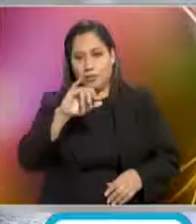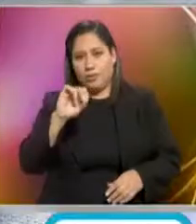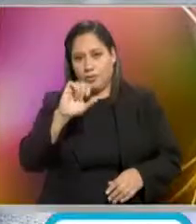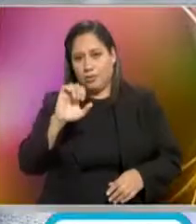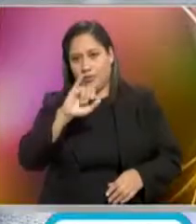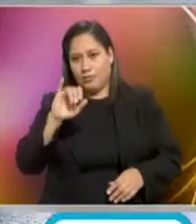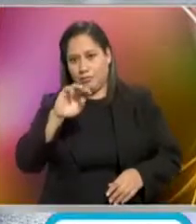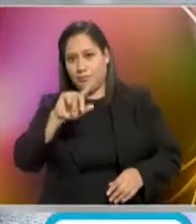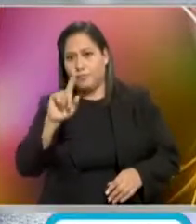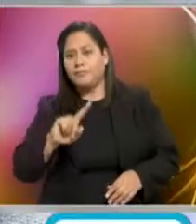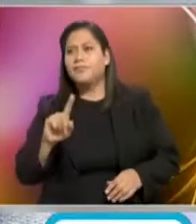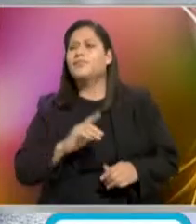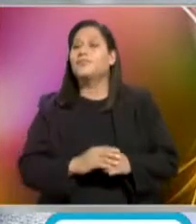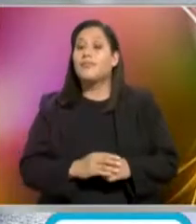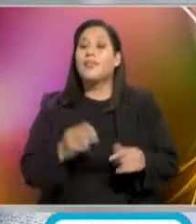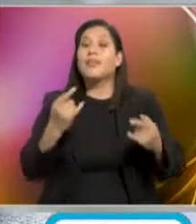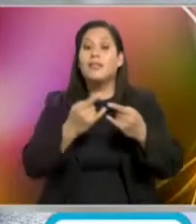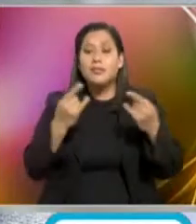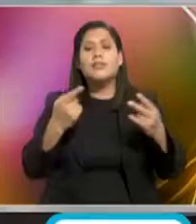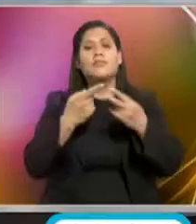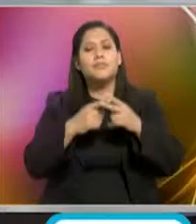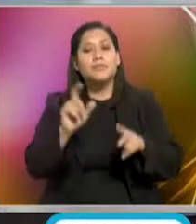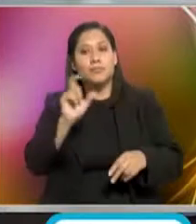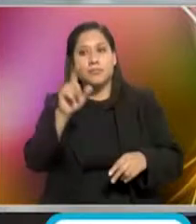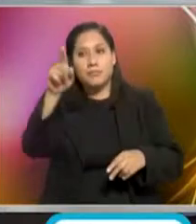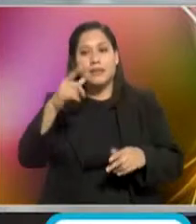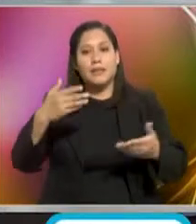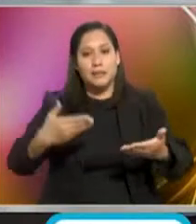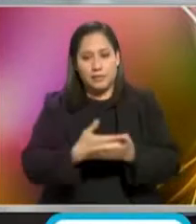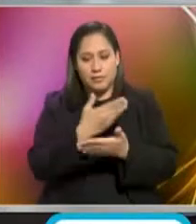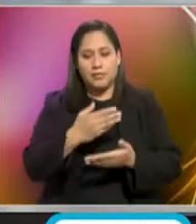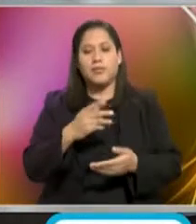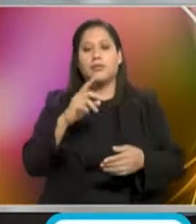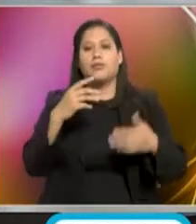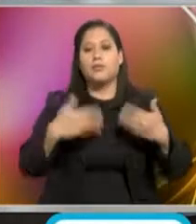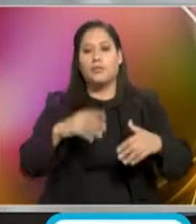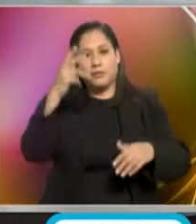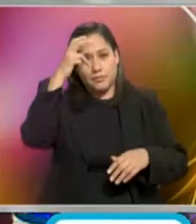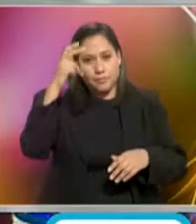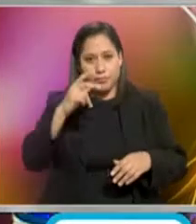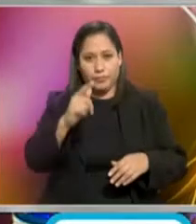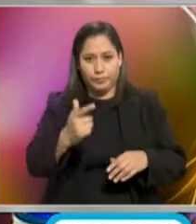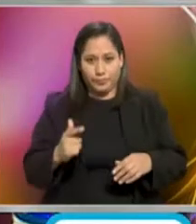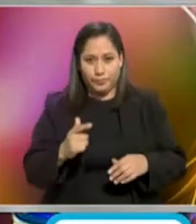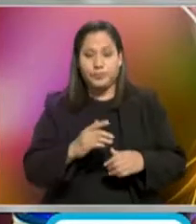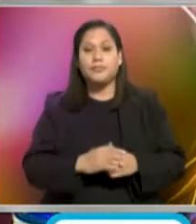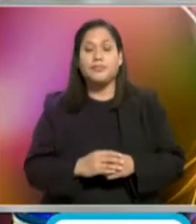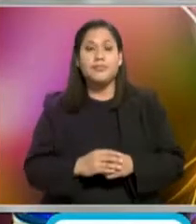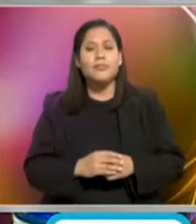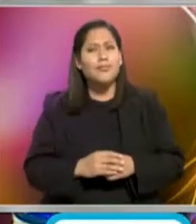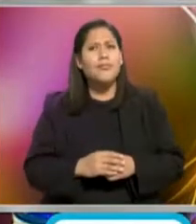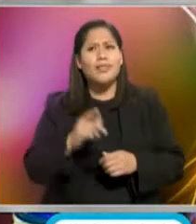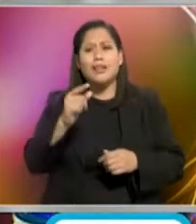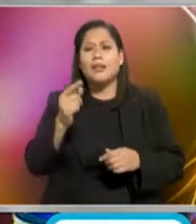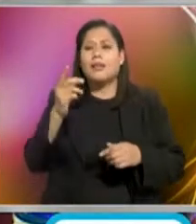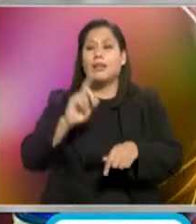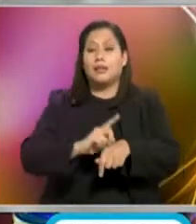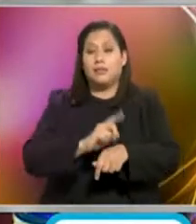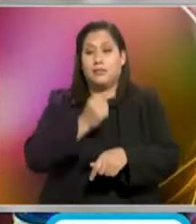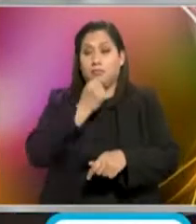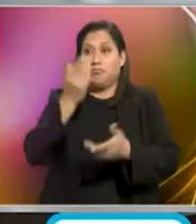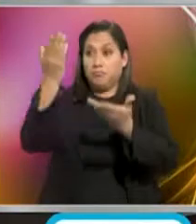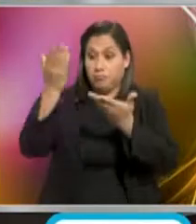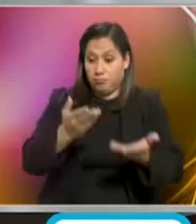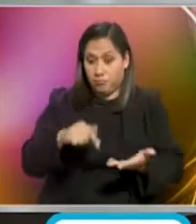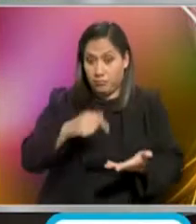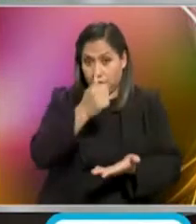la historia comienza cuando, bueno, él nació en Dolores Hidalgo, Guanajuato, y se vino desde muy pequeño a la Ciudad de México.